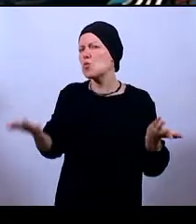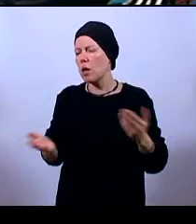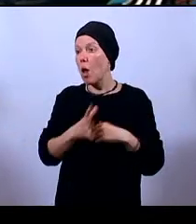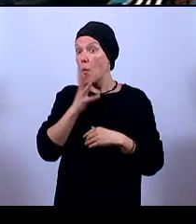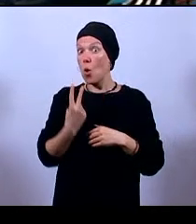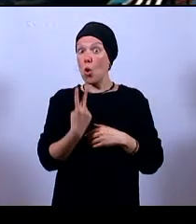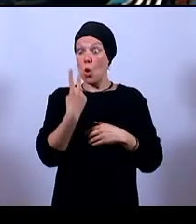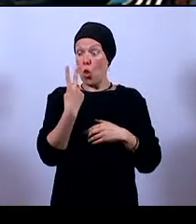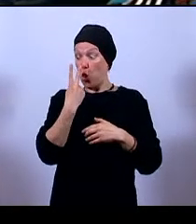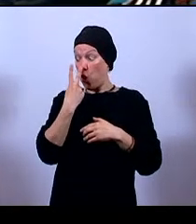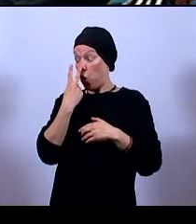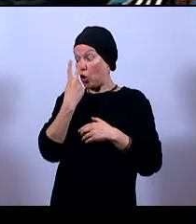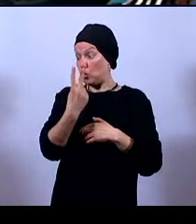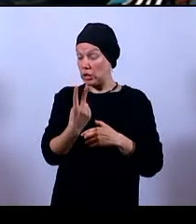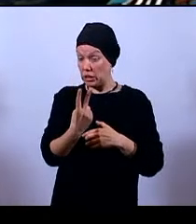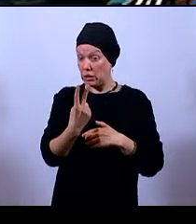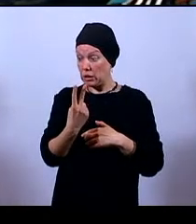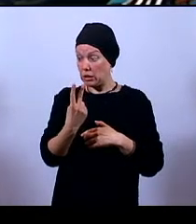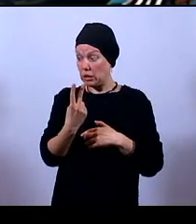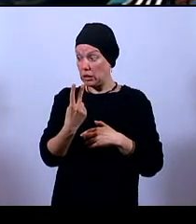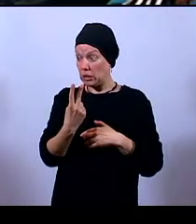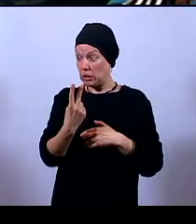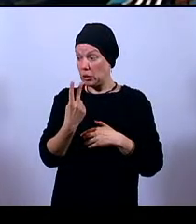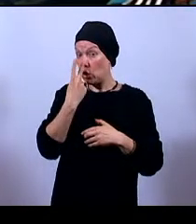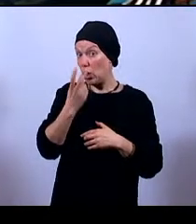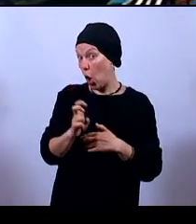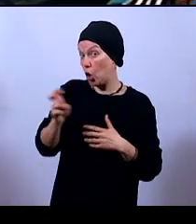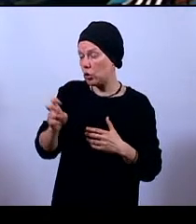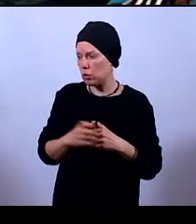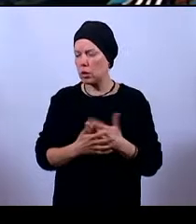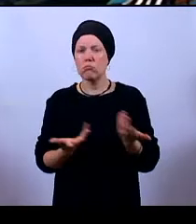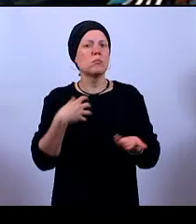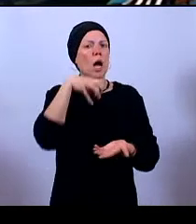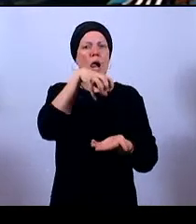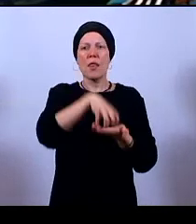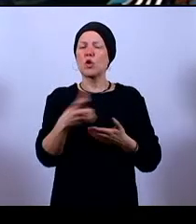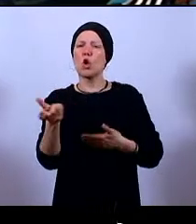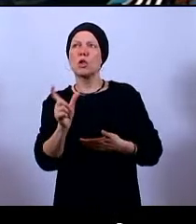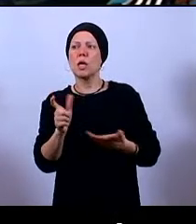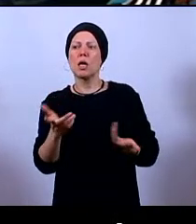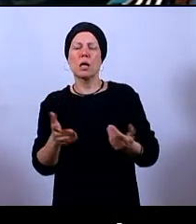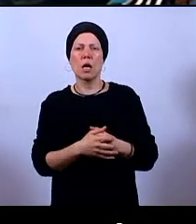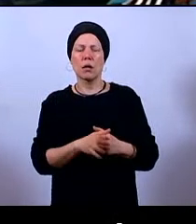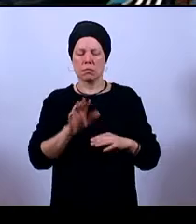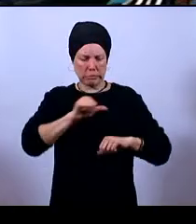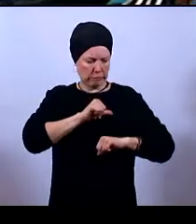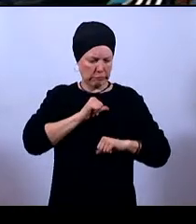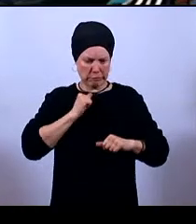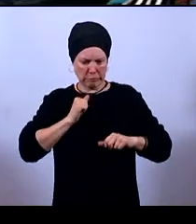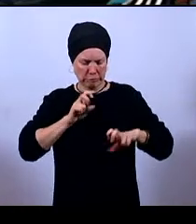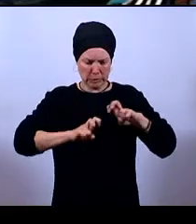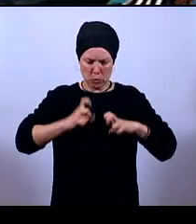dos años como poco, ¿no? El centro de Llerena, un momentito que se lo voy a decir.